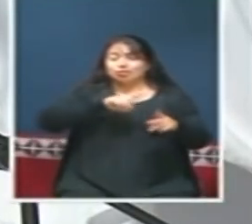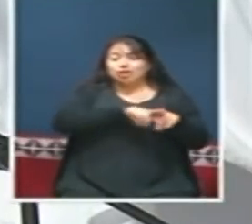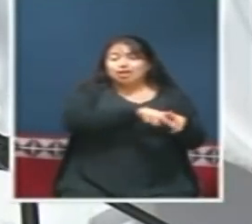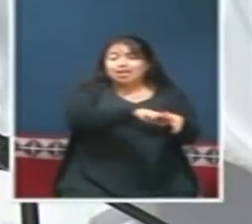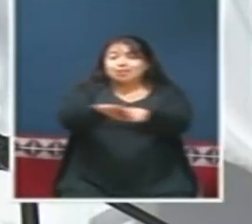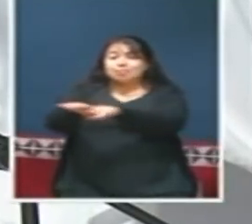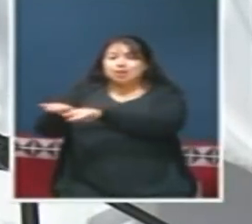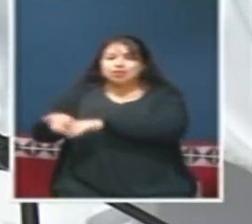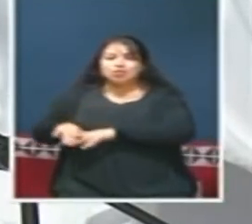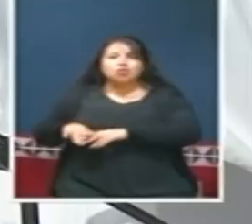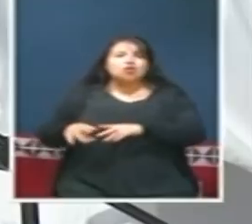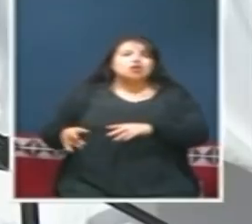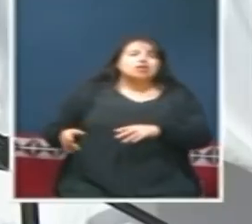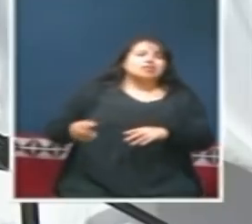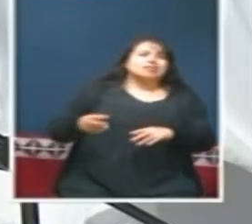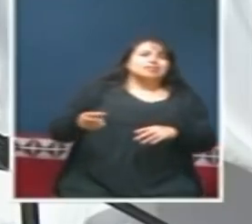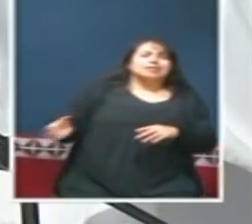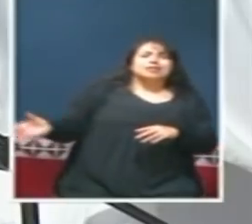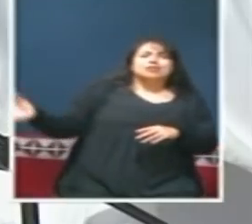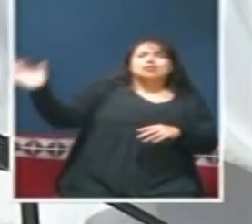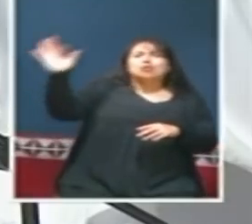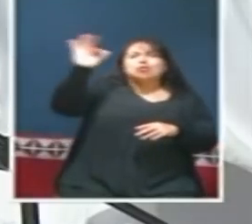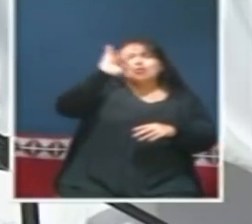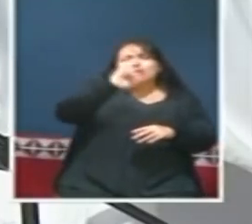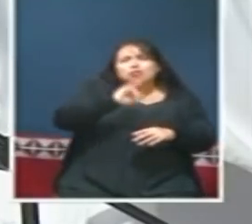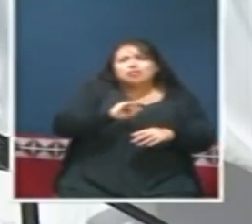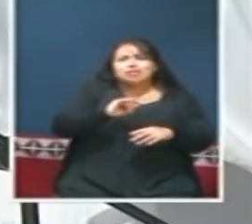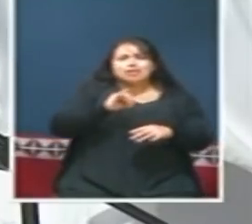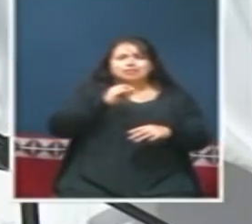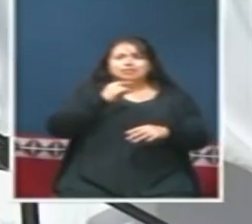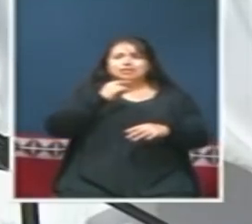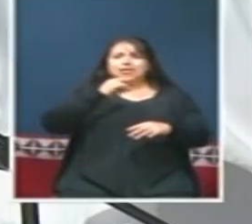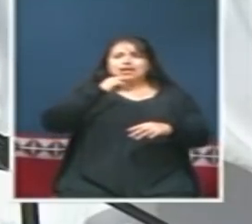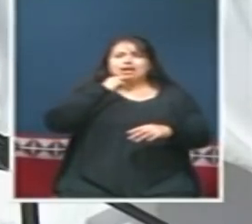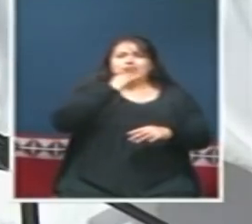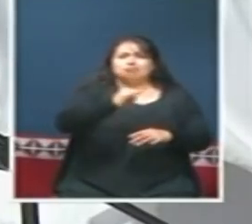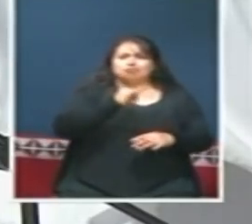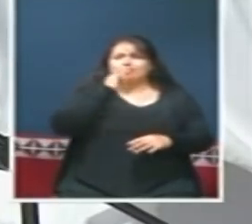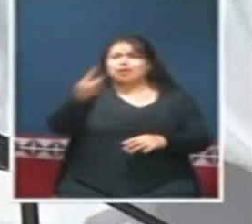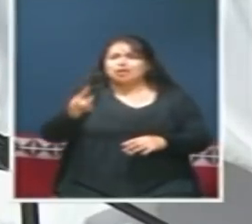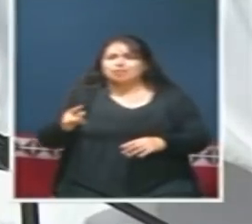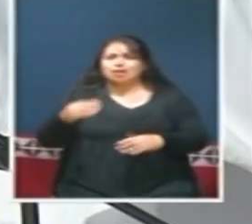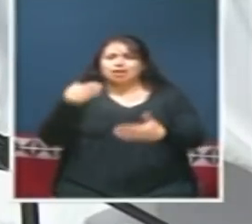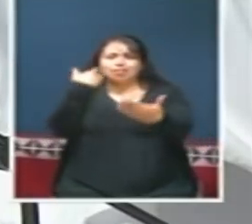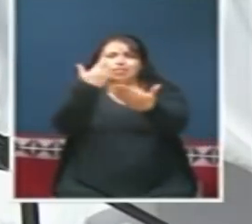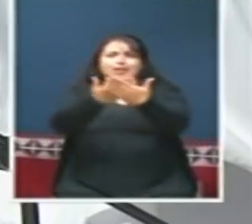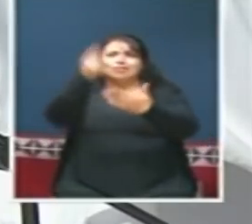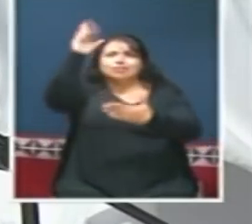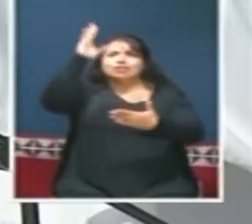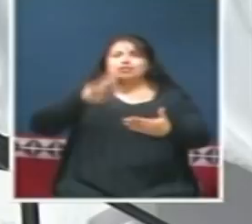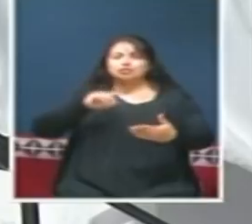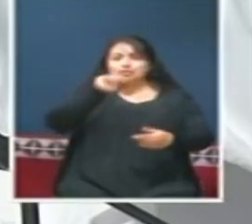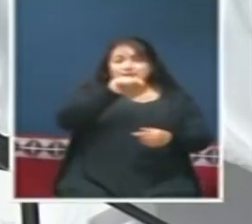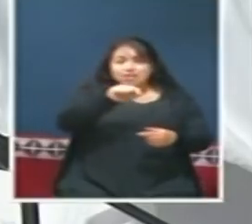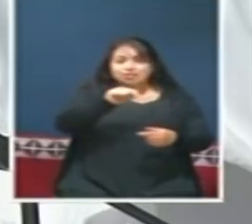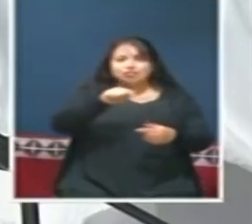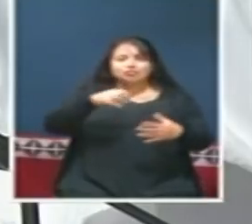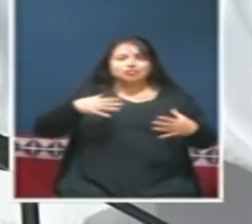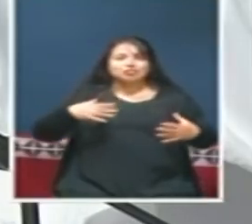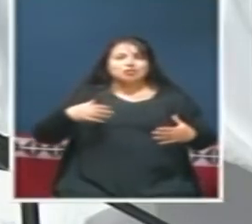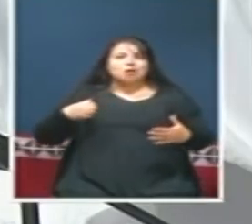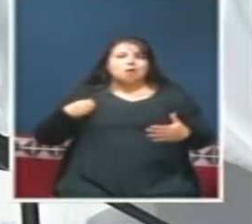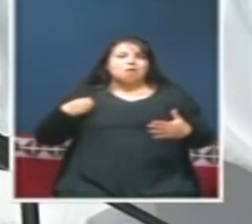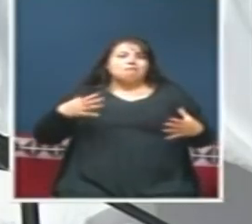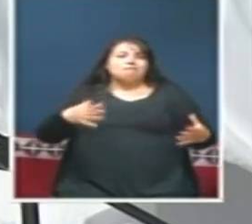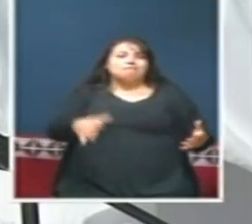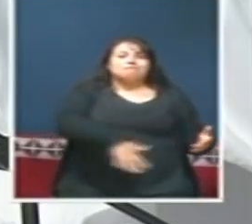y noche los acusaba delante de nuestro Dios. Ellos mismos lo han vencido gracias a la sangre